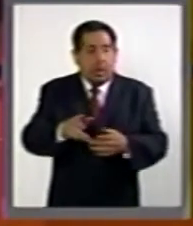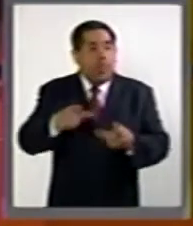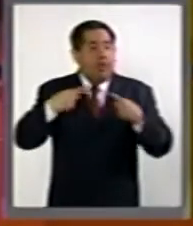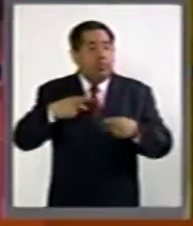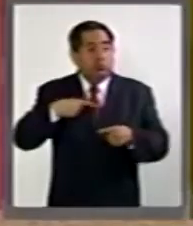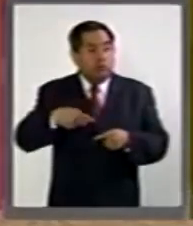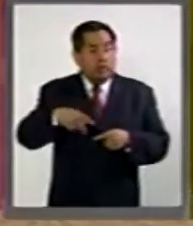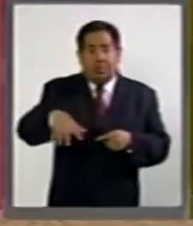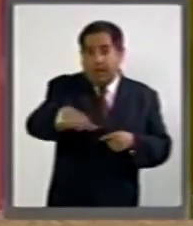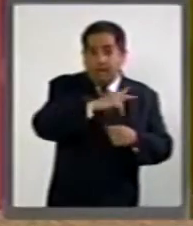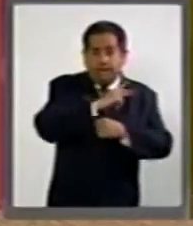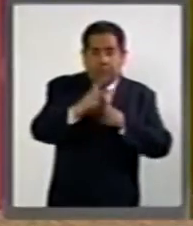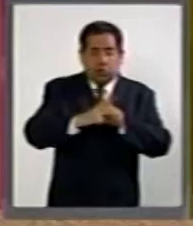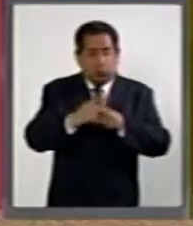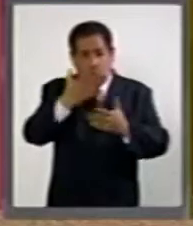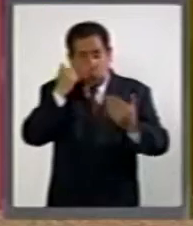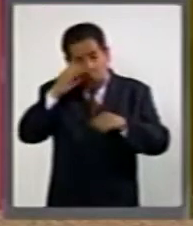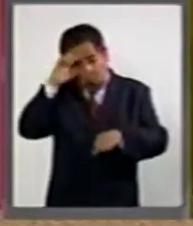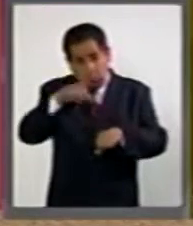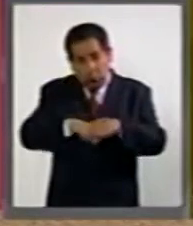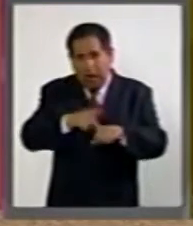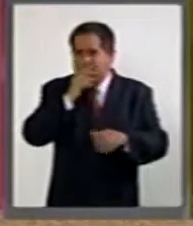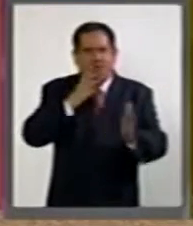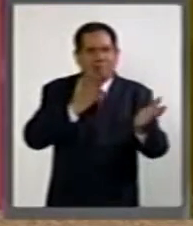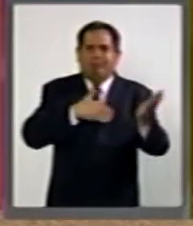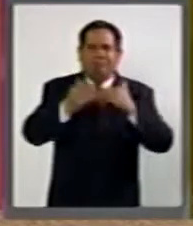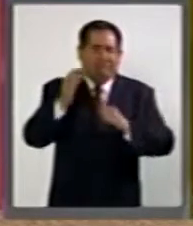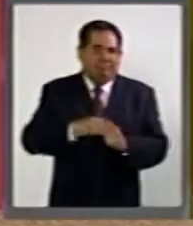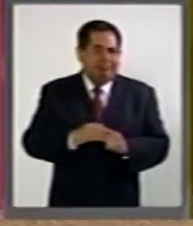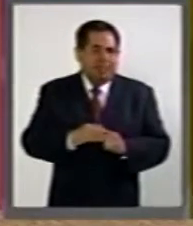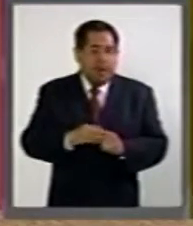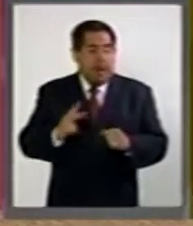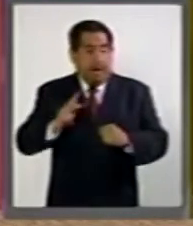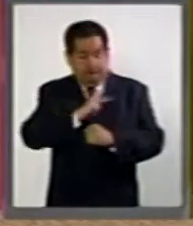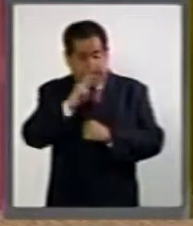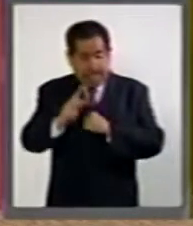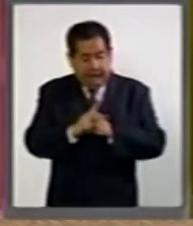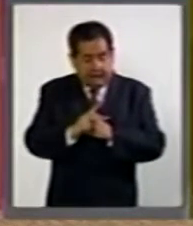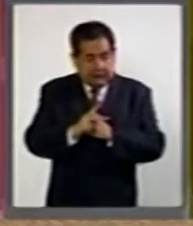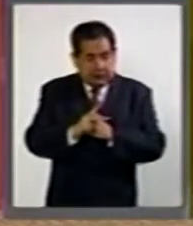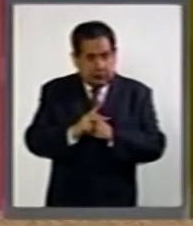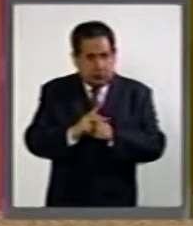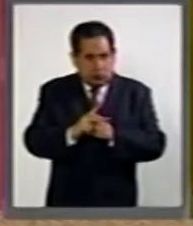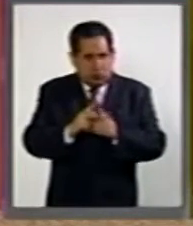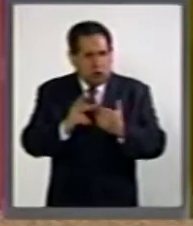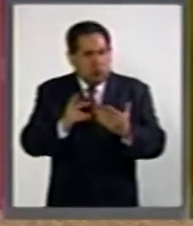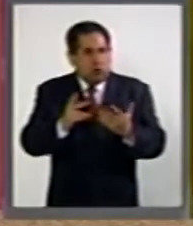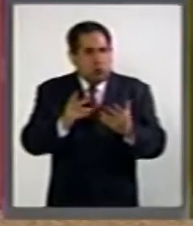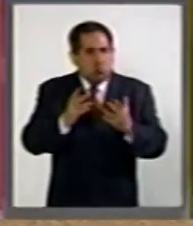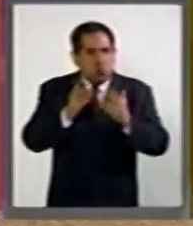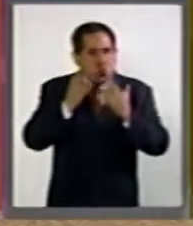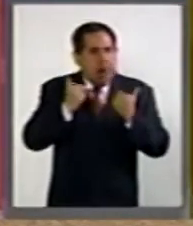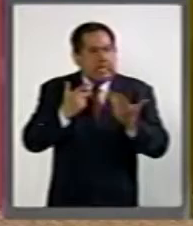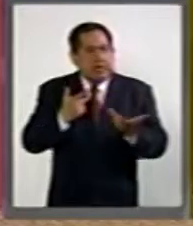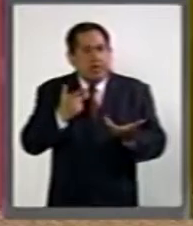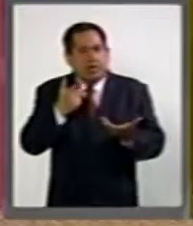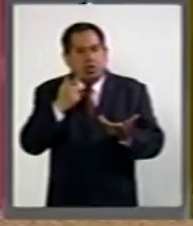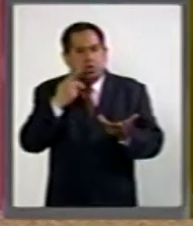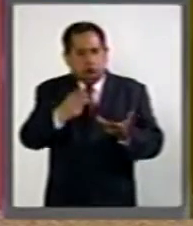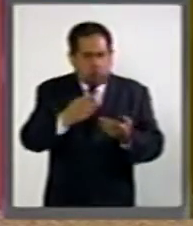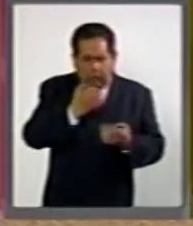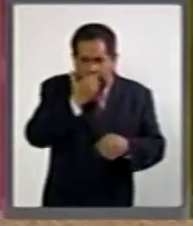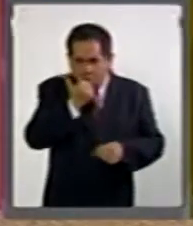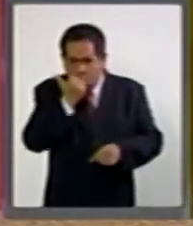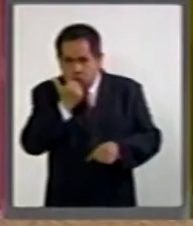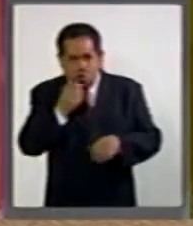culto difícilmente trasciende. Un país que no revisa cómo están sus educandos